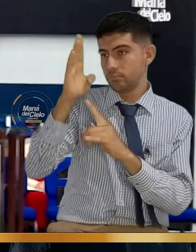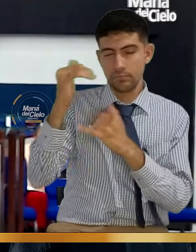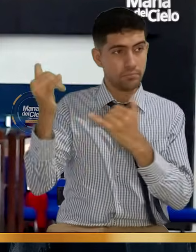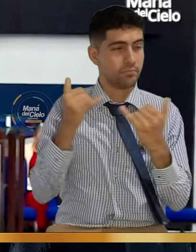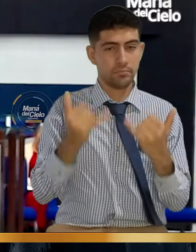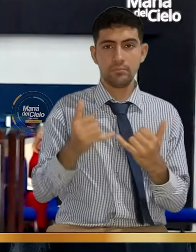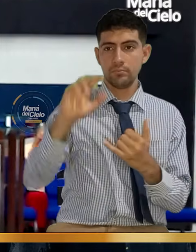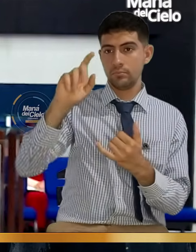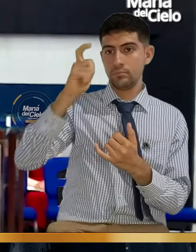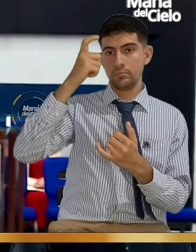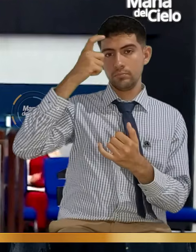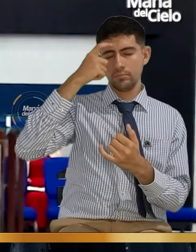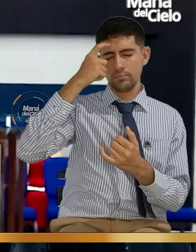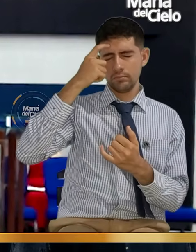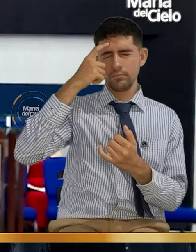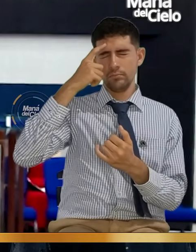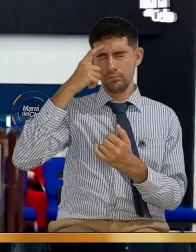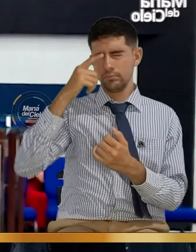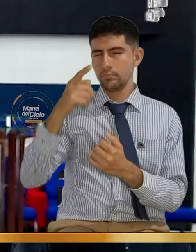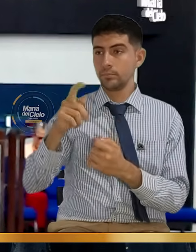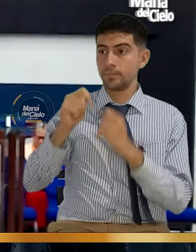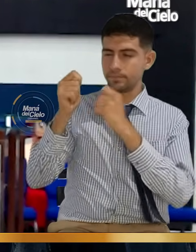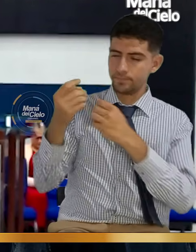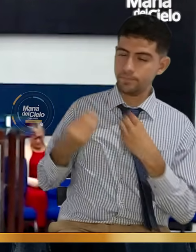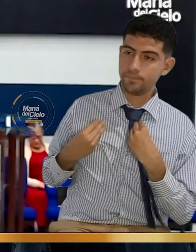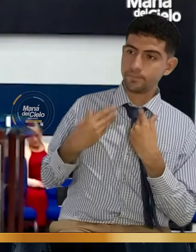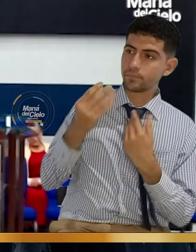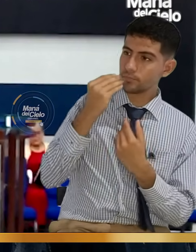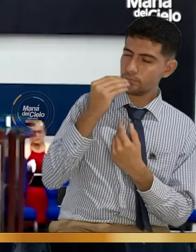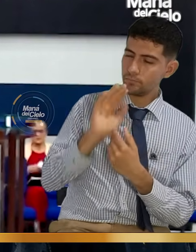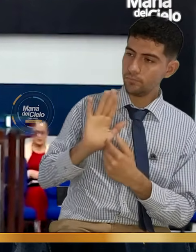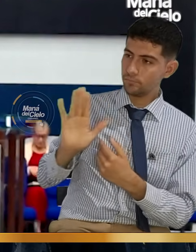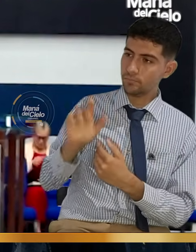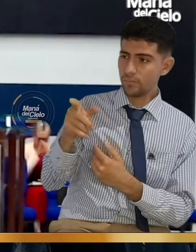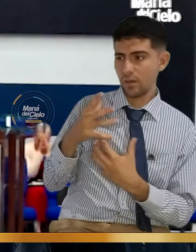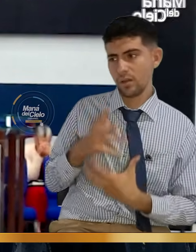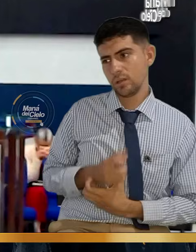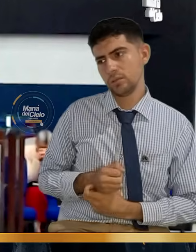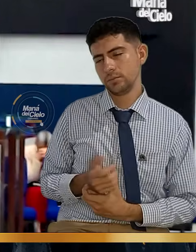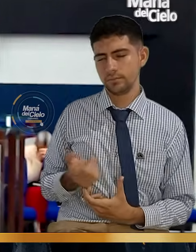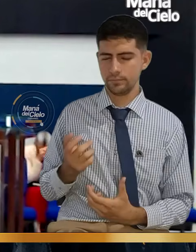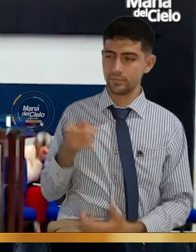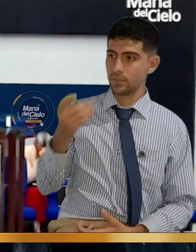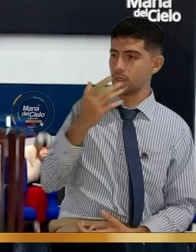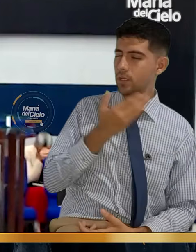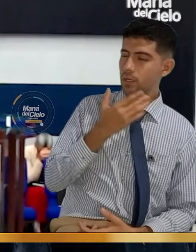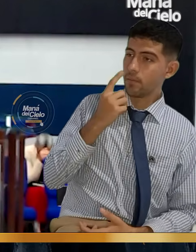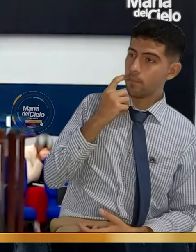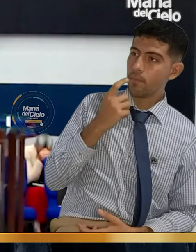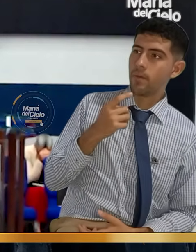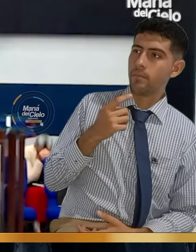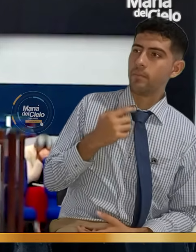otra semana seguiremos con estas historias lindas. preciosas y son